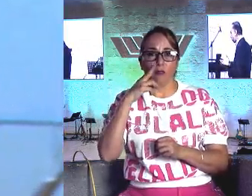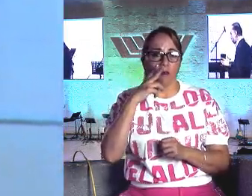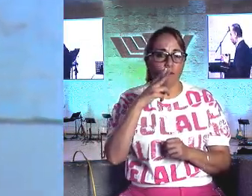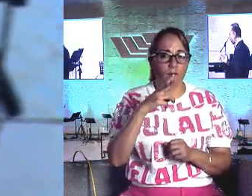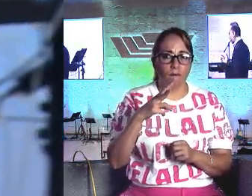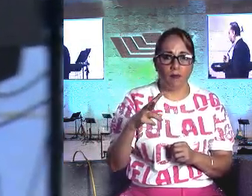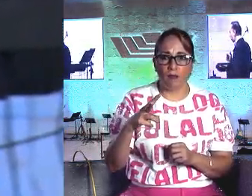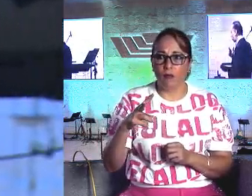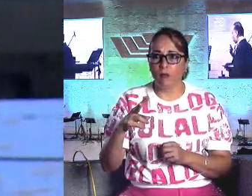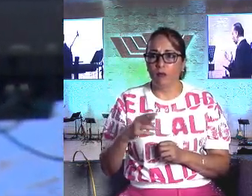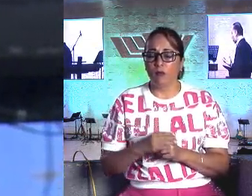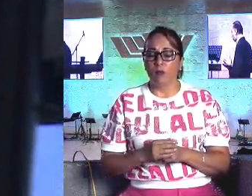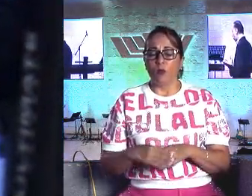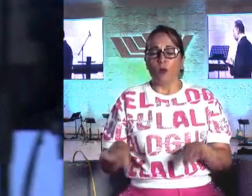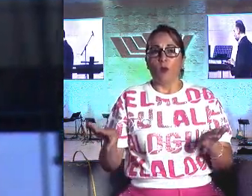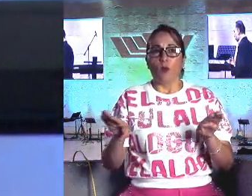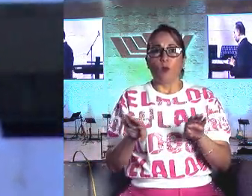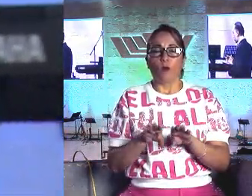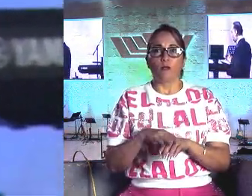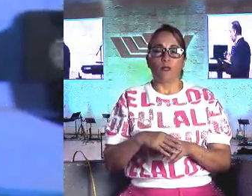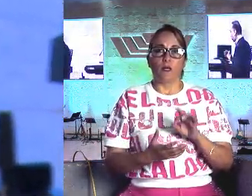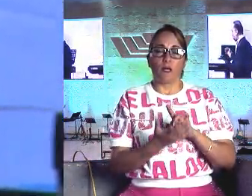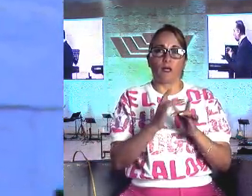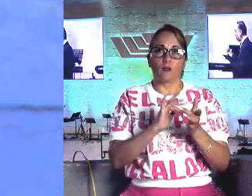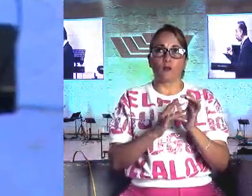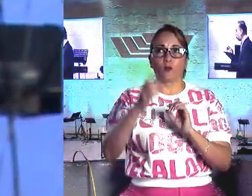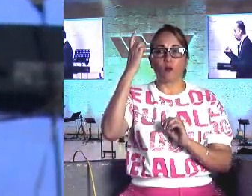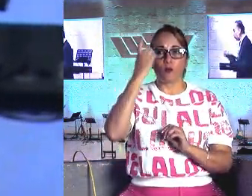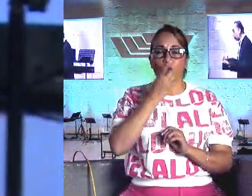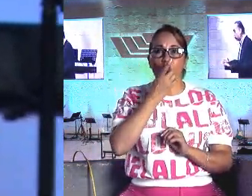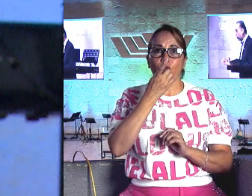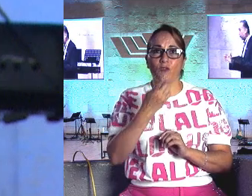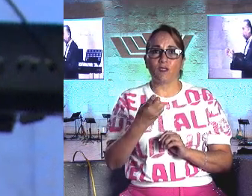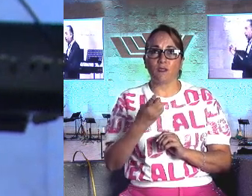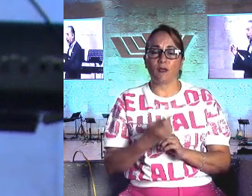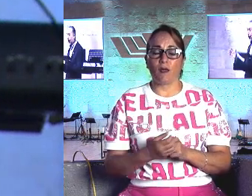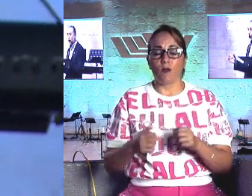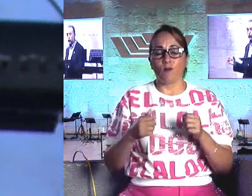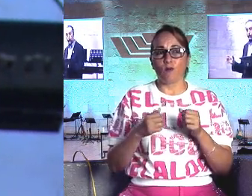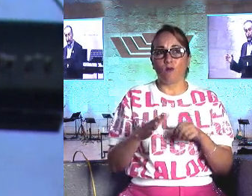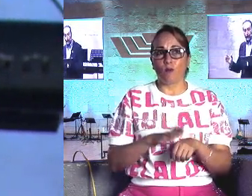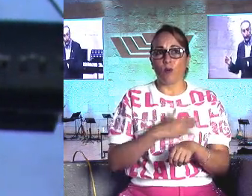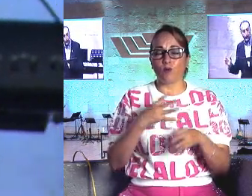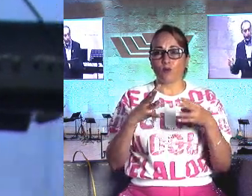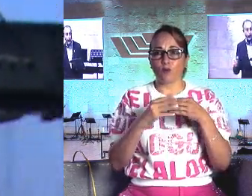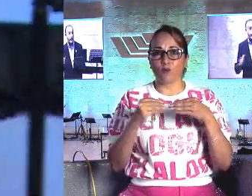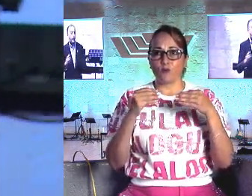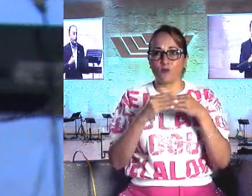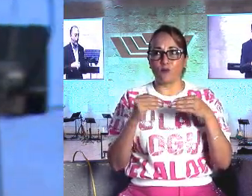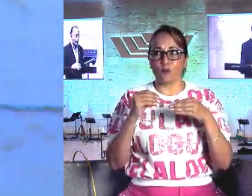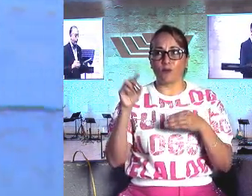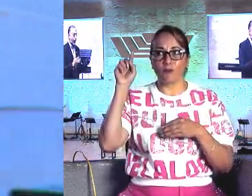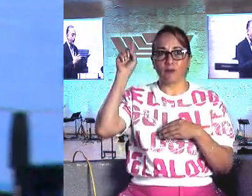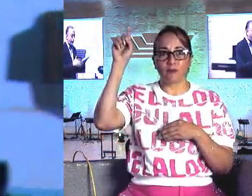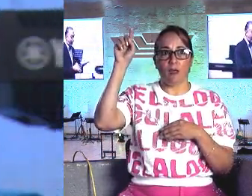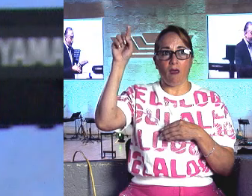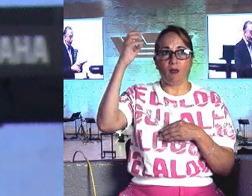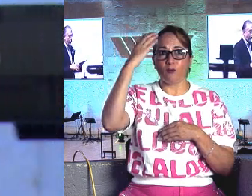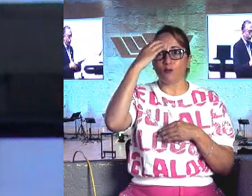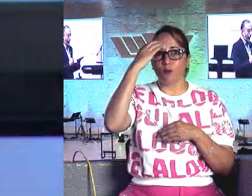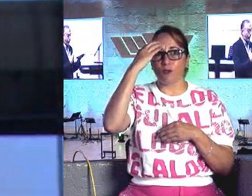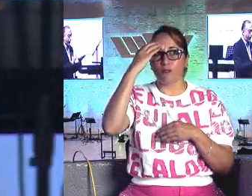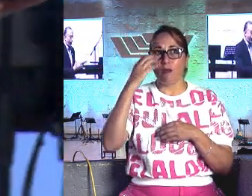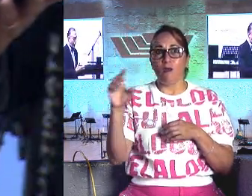Jesús dice que por sus frutos los conoceremos. Como esos 400 hombres que llegaron endeudados,